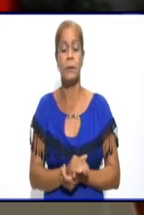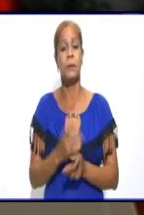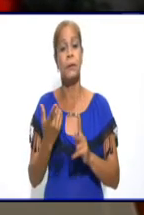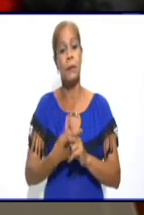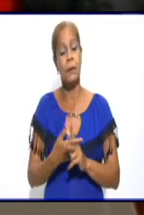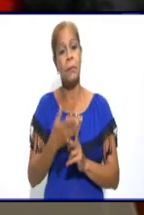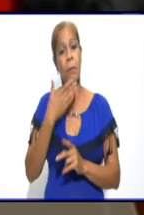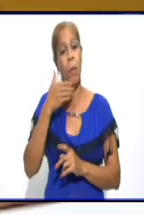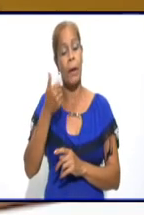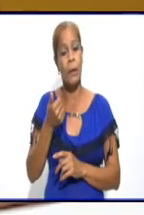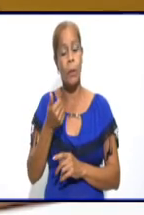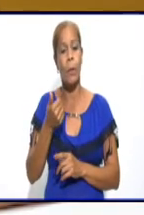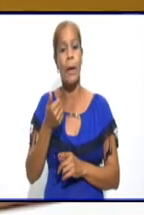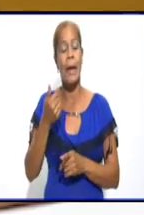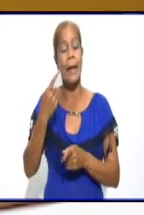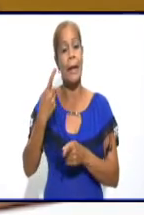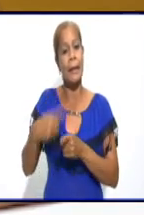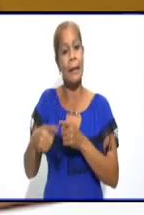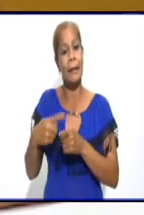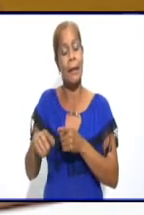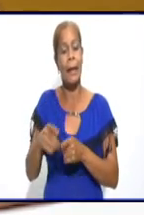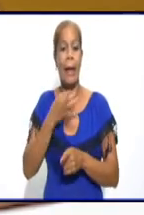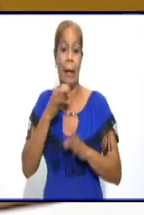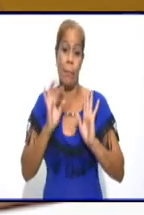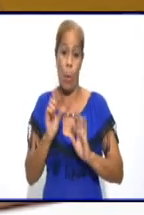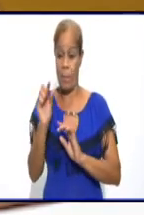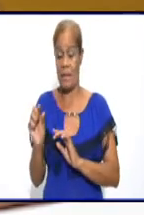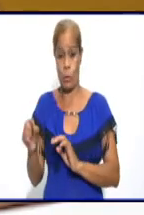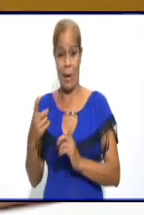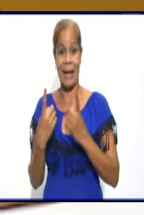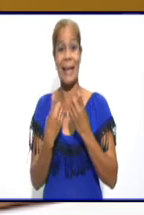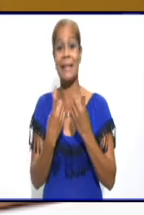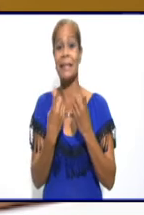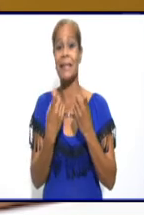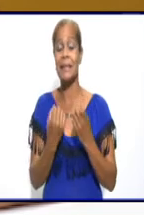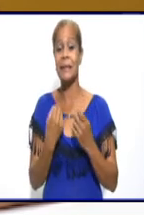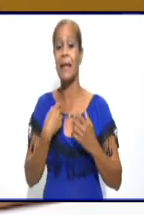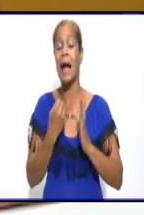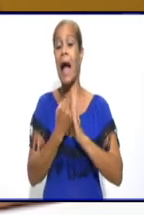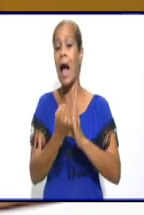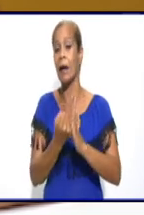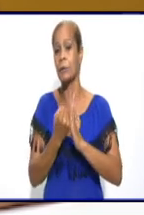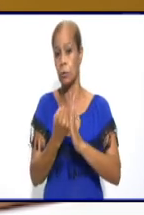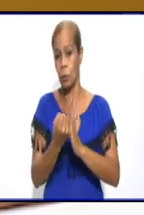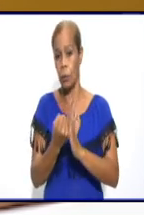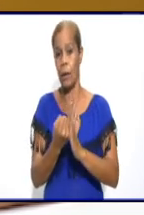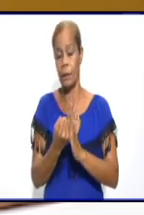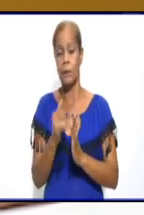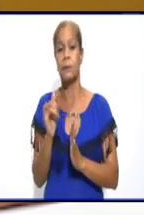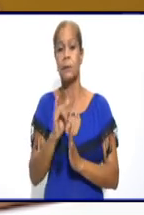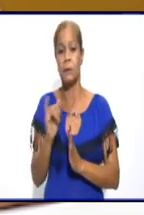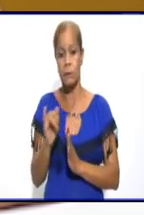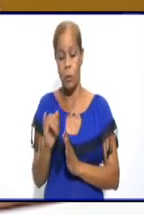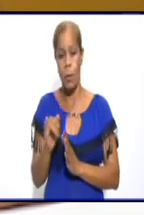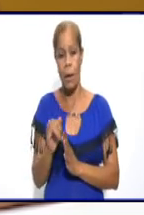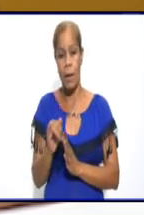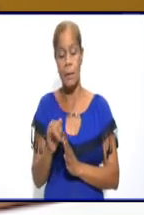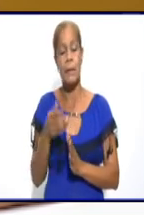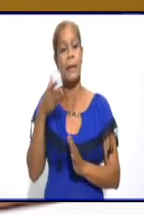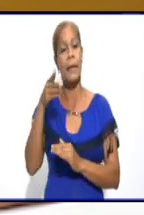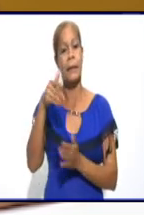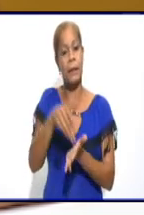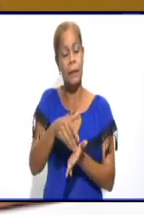casos que necesiten ayuda por ejemplo para problemas emocionales acudir a los profesionales de la salud y ya se